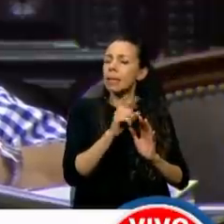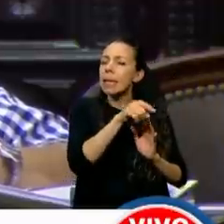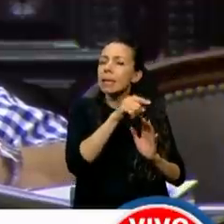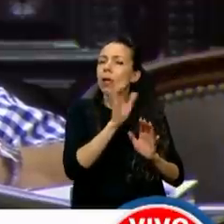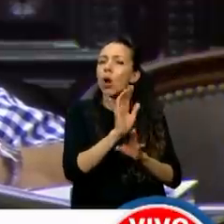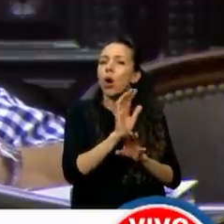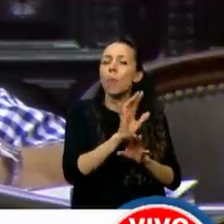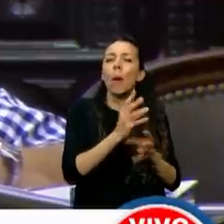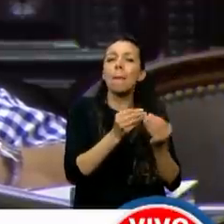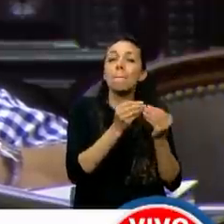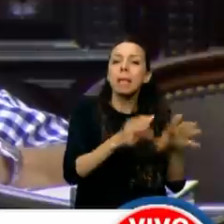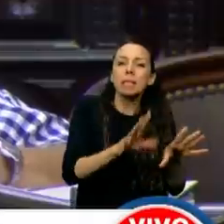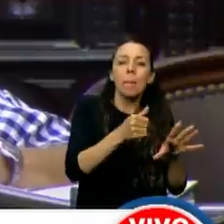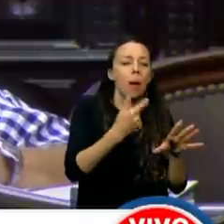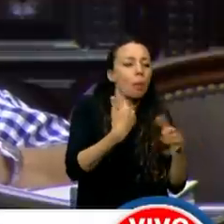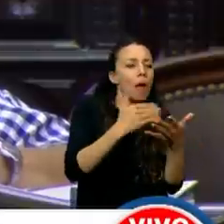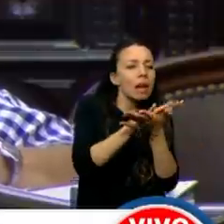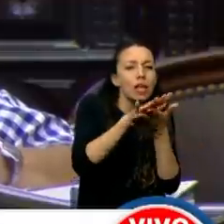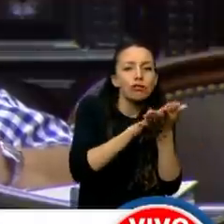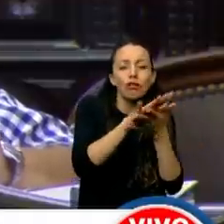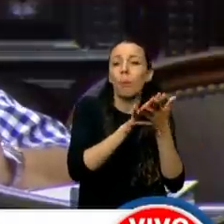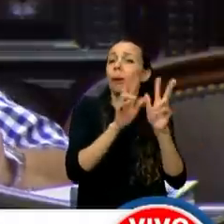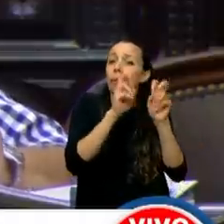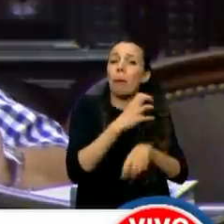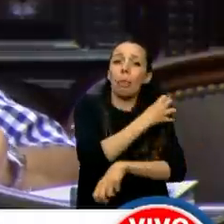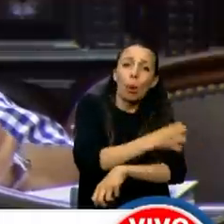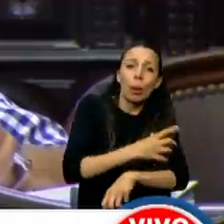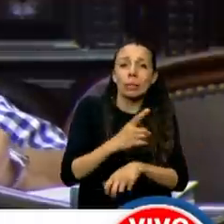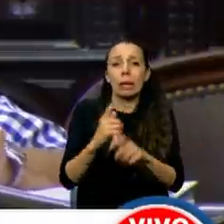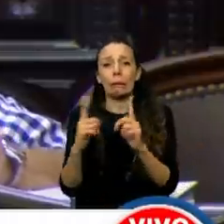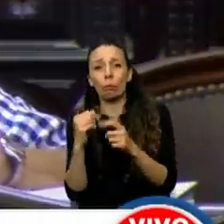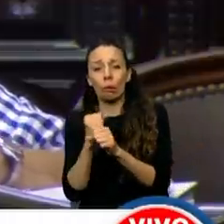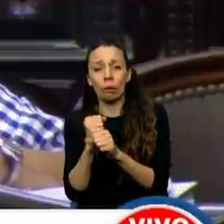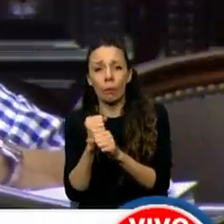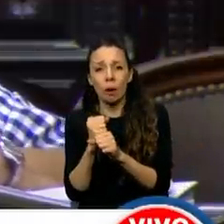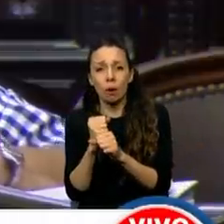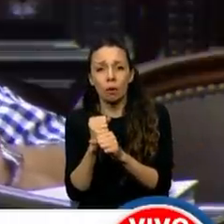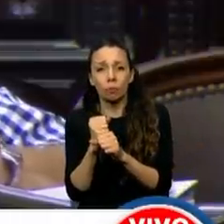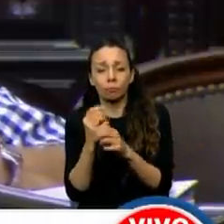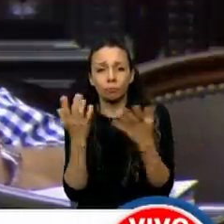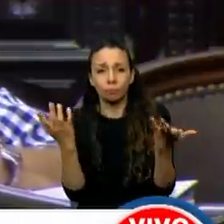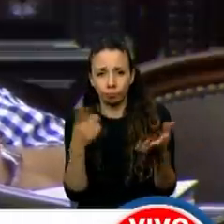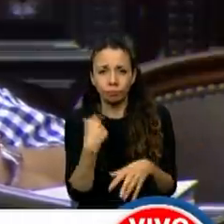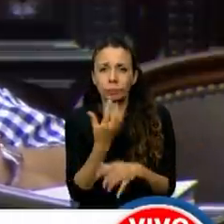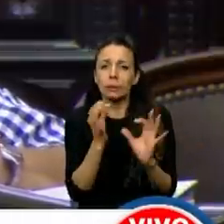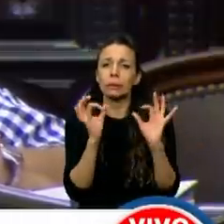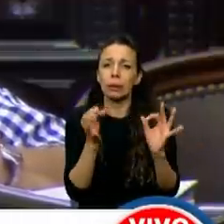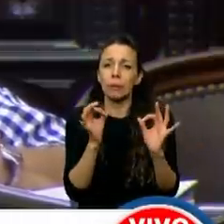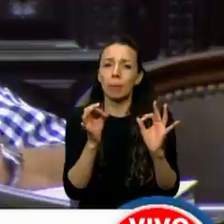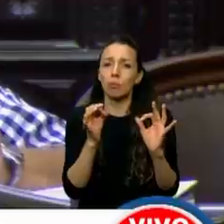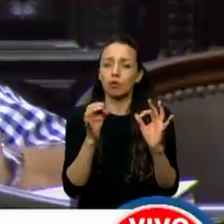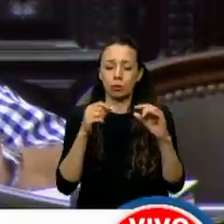estructural de la pobreza y del empleo que tenemos nadie puede obviar que llegamos a esta tensión